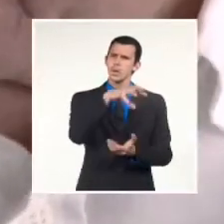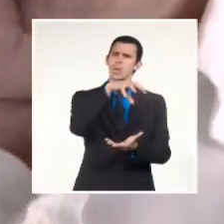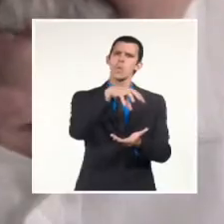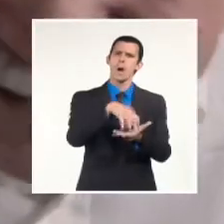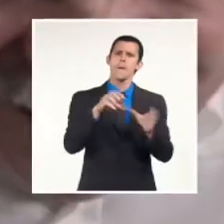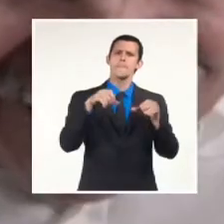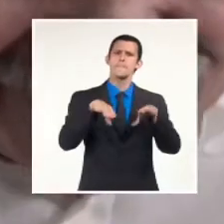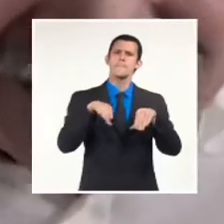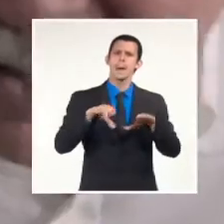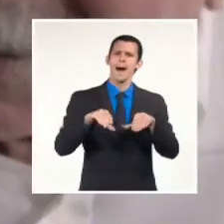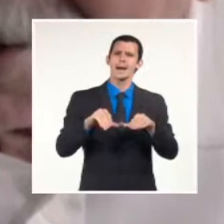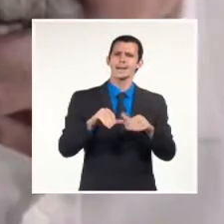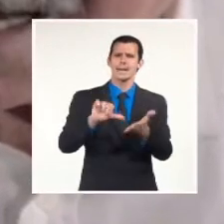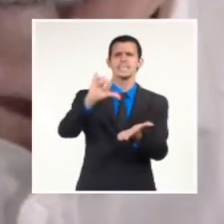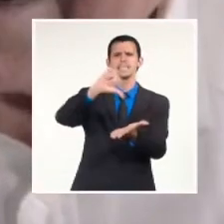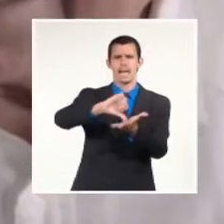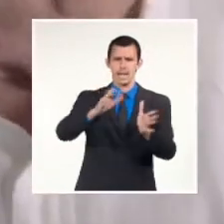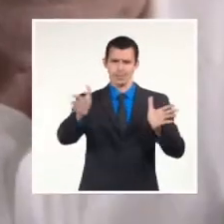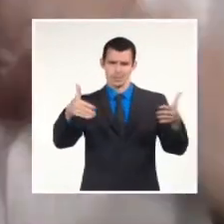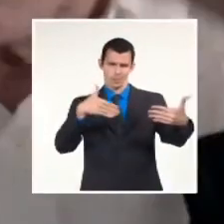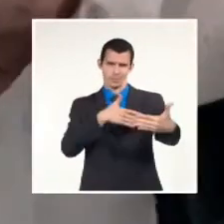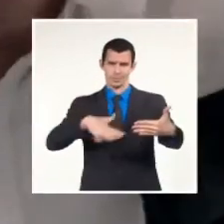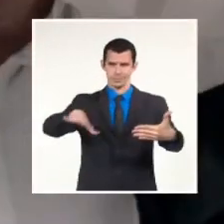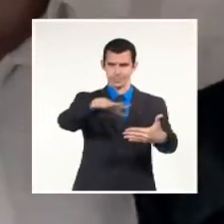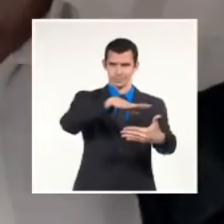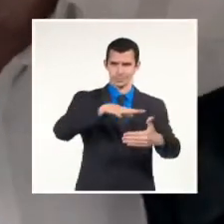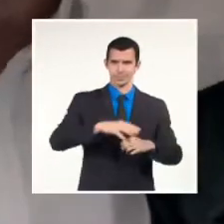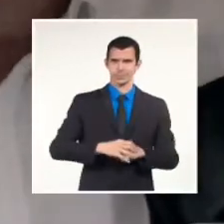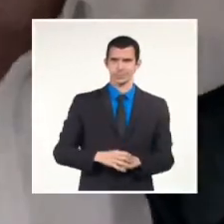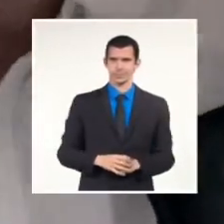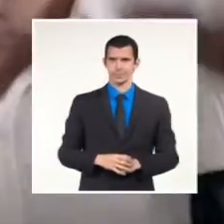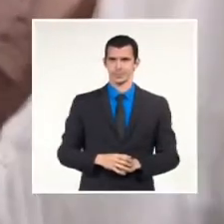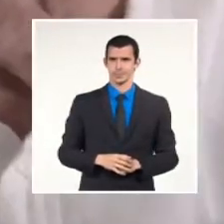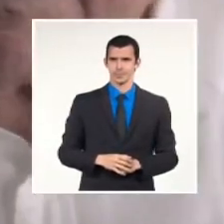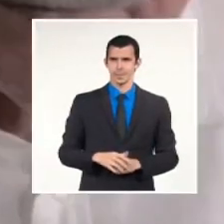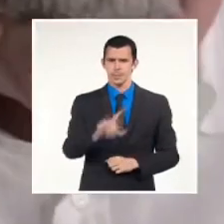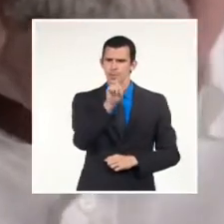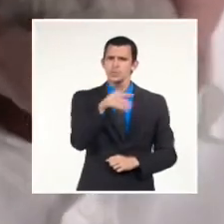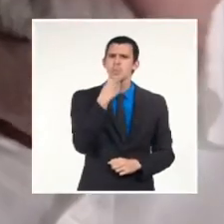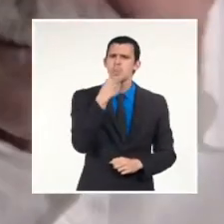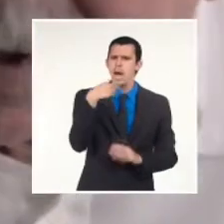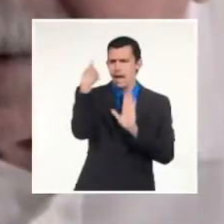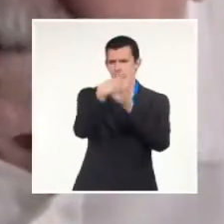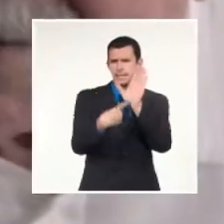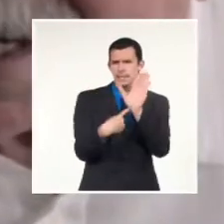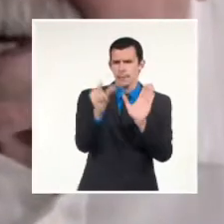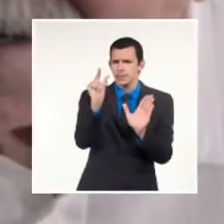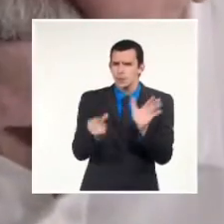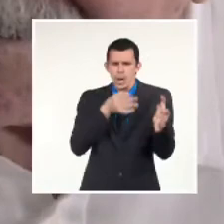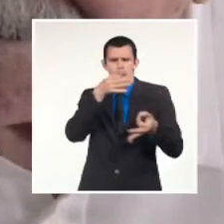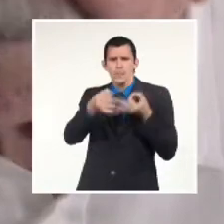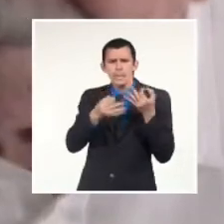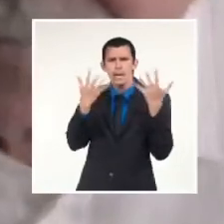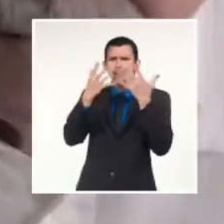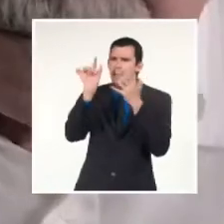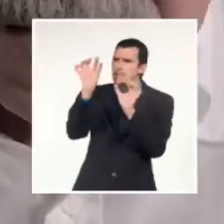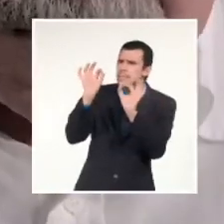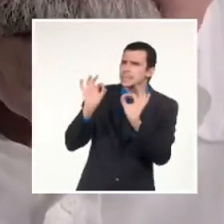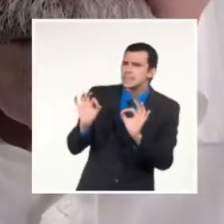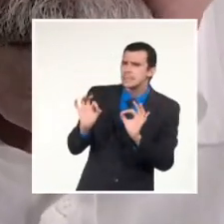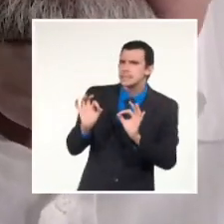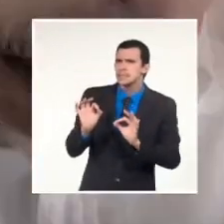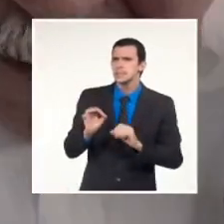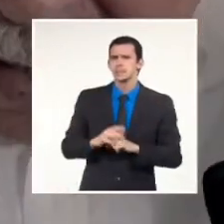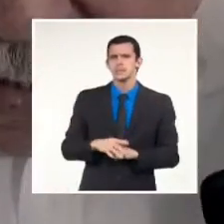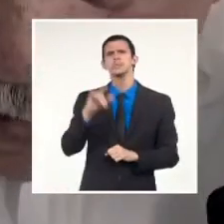persona que le vendió las almas. Le digo, oye, hay que dudar. Sí, yo puedo hacer eso. Y me pongo a ver al fiscal.